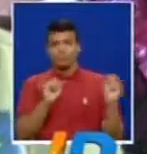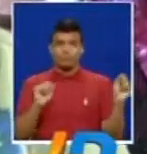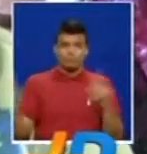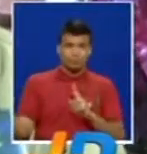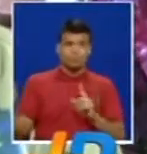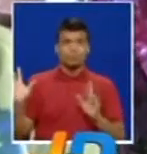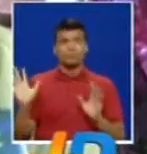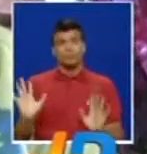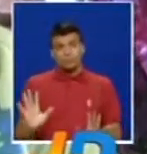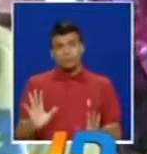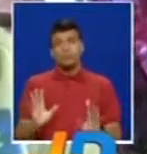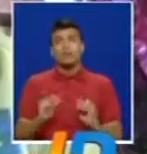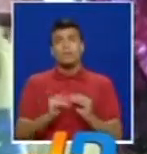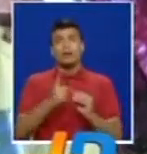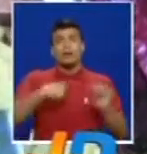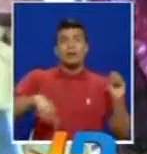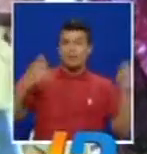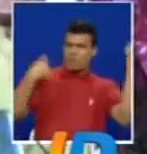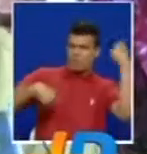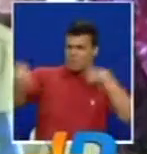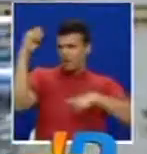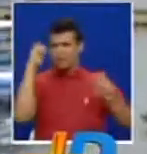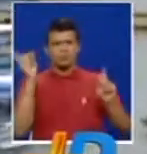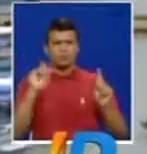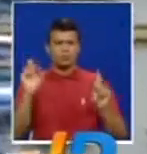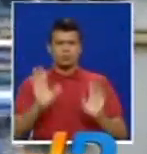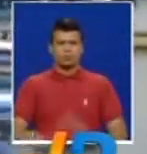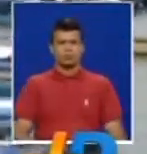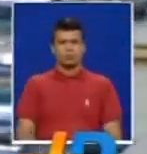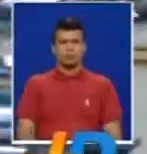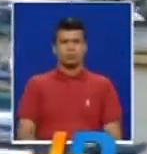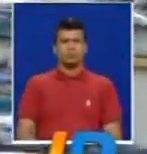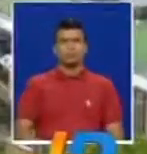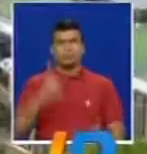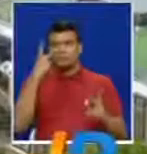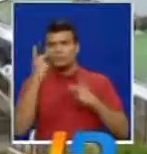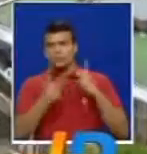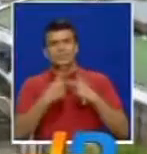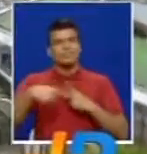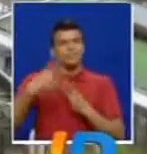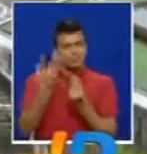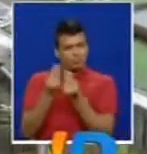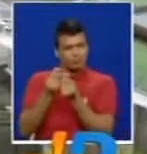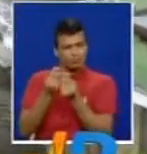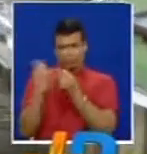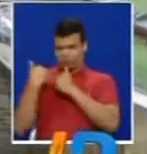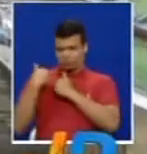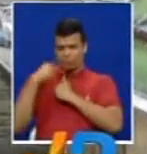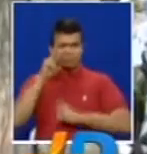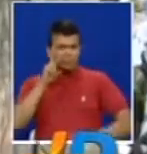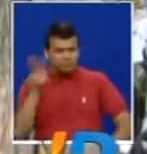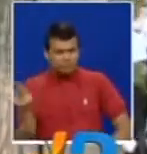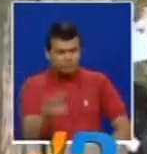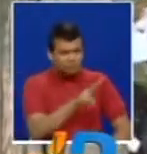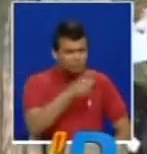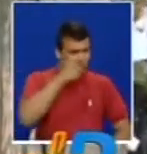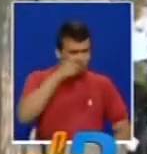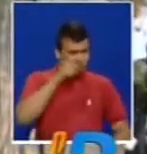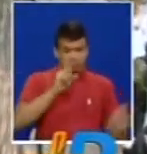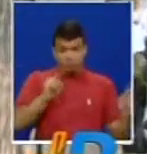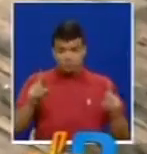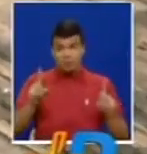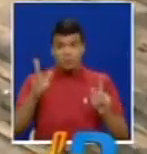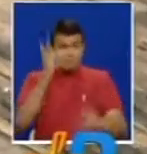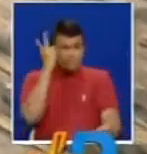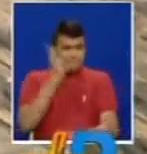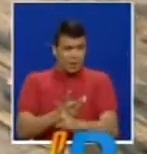los vendedores ambulantes y con la gente que se va a despachar. Luego de una visita que hicieron los organismos de socorro y otras autoridades, se estableció que el muelle no